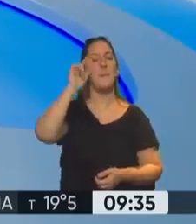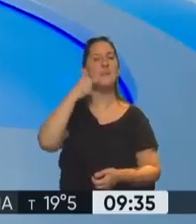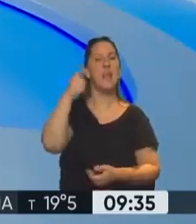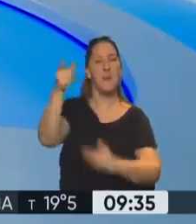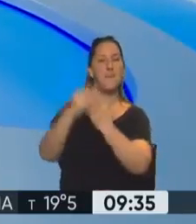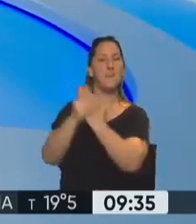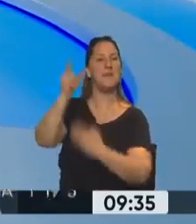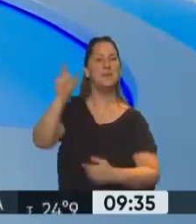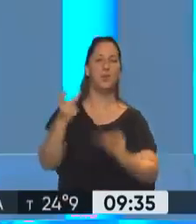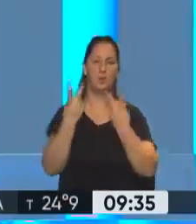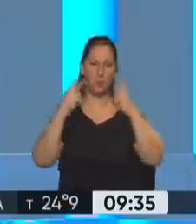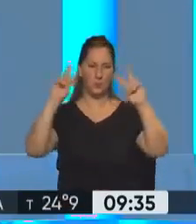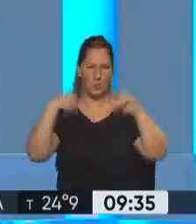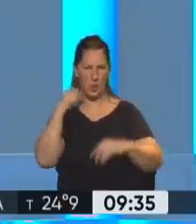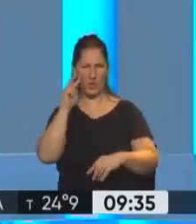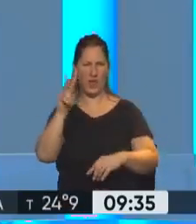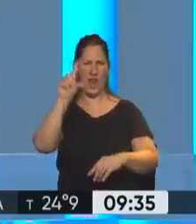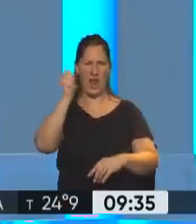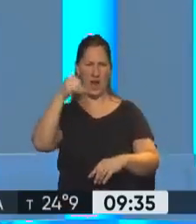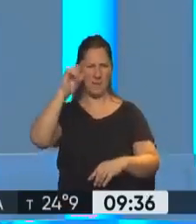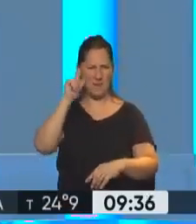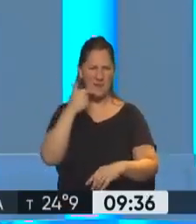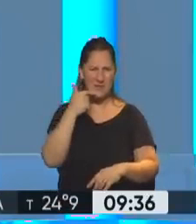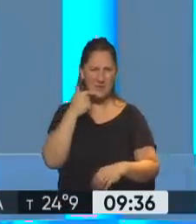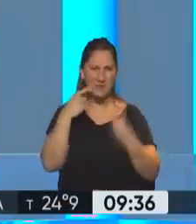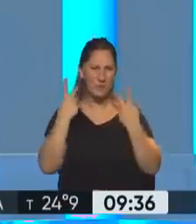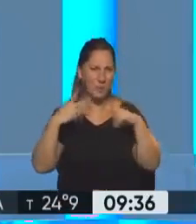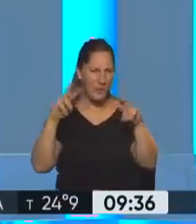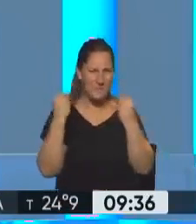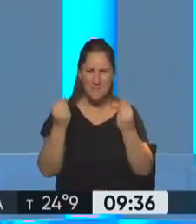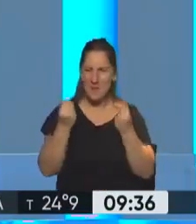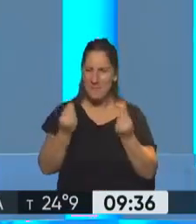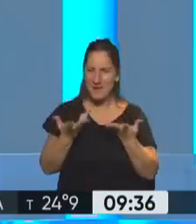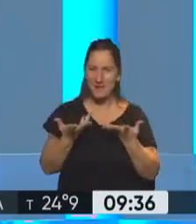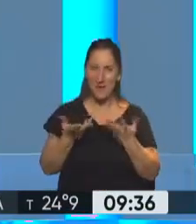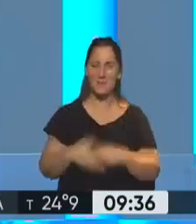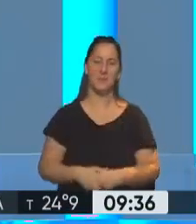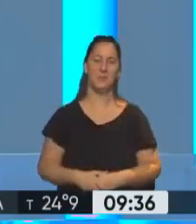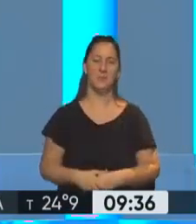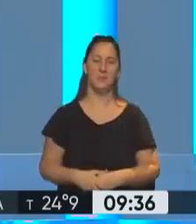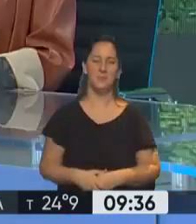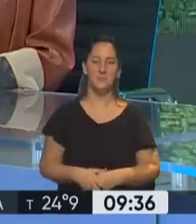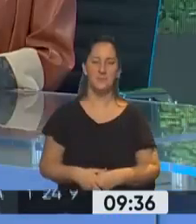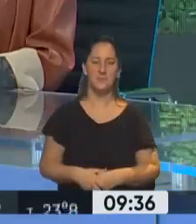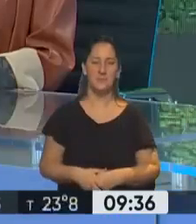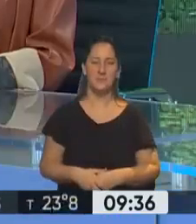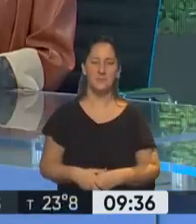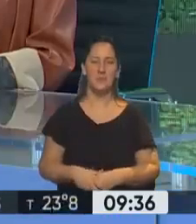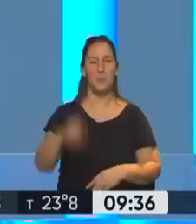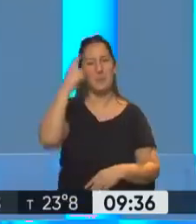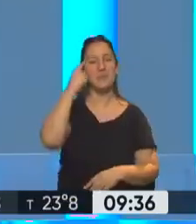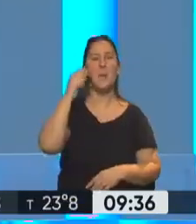de hecho apenas ve a la mente dije que iba a pasar con el turismo porque justamente recordamos las definiciones previas